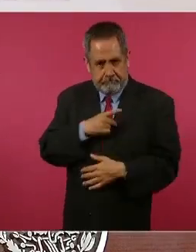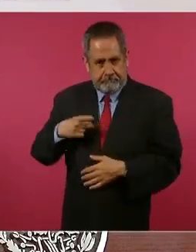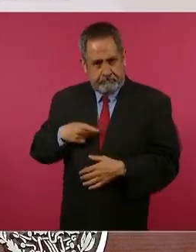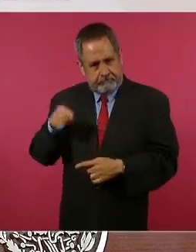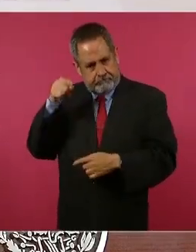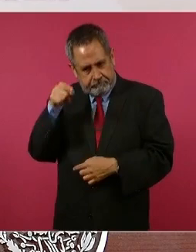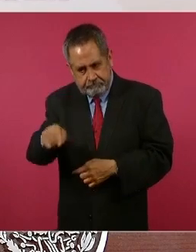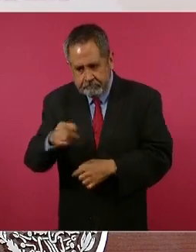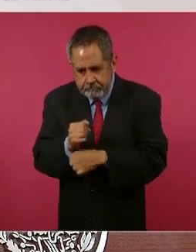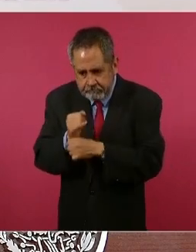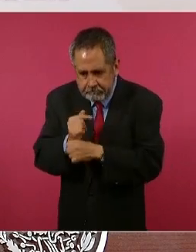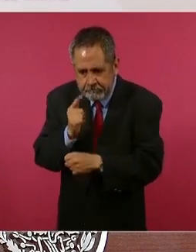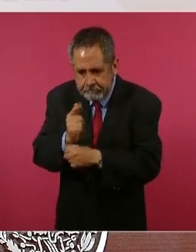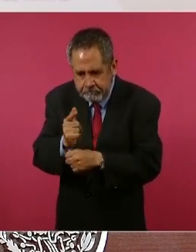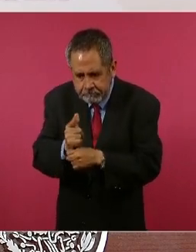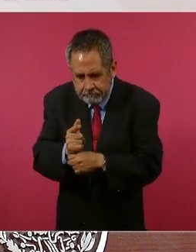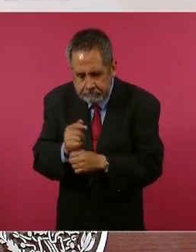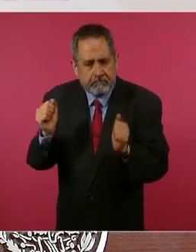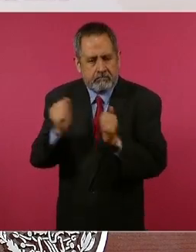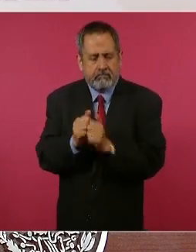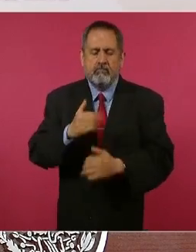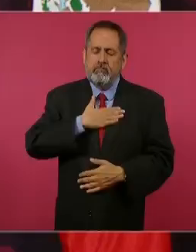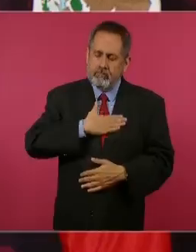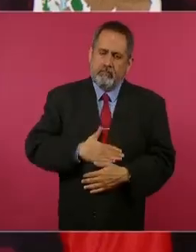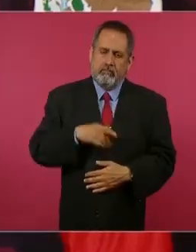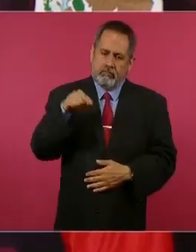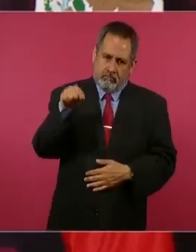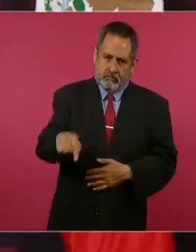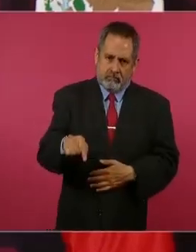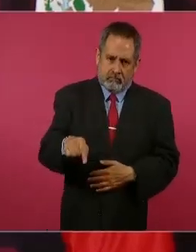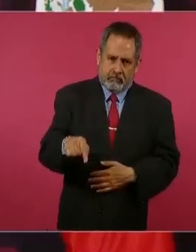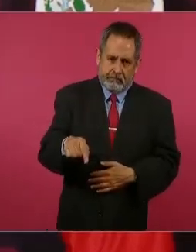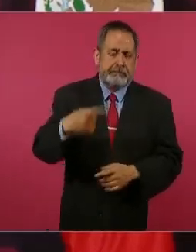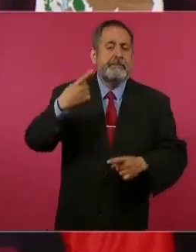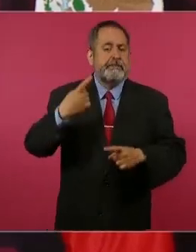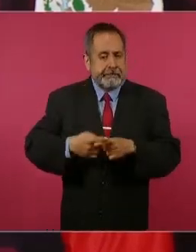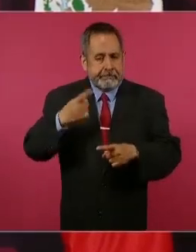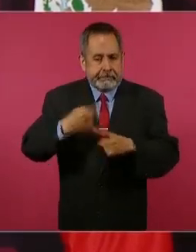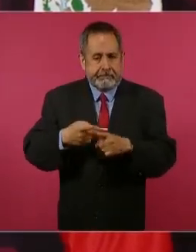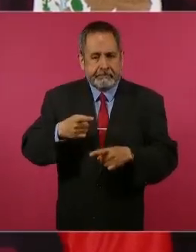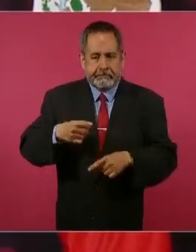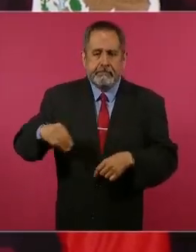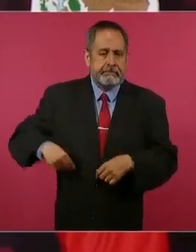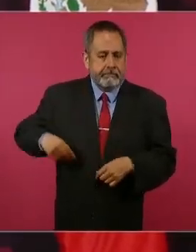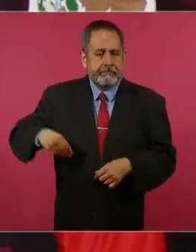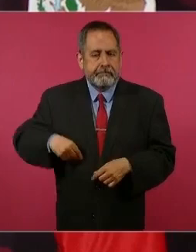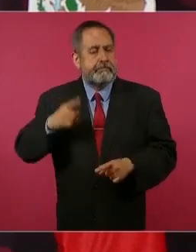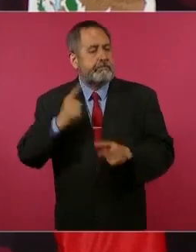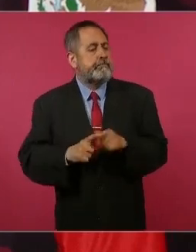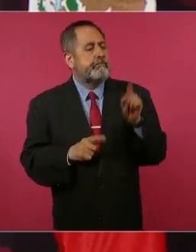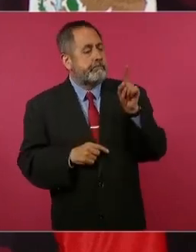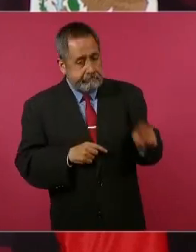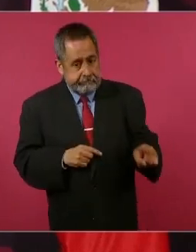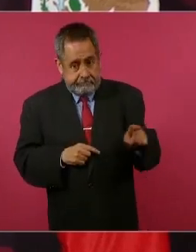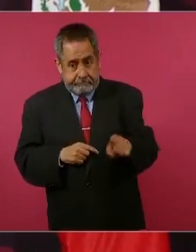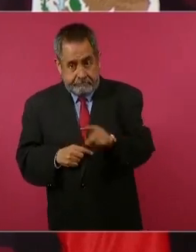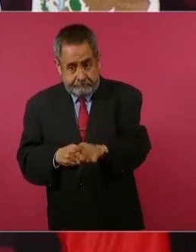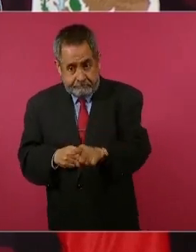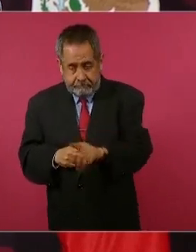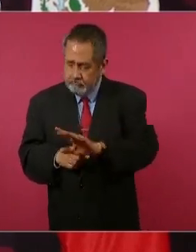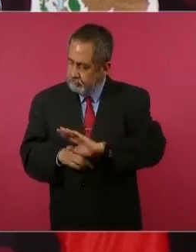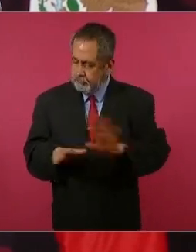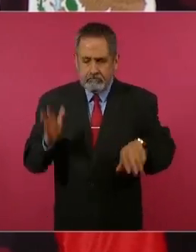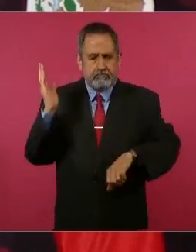hacer justicia y tenemos que ver quiénes fueron los responsables y